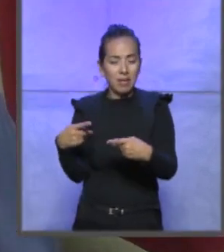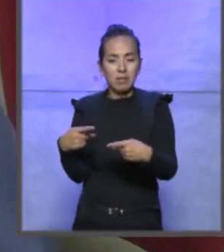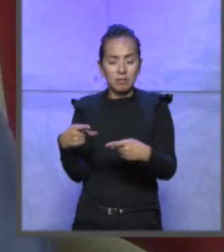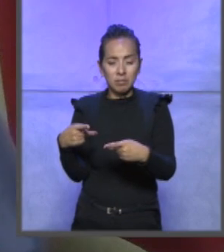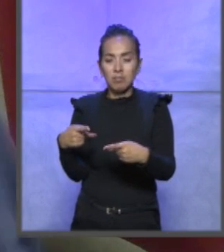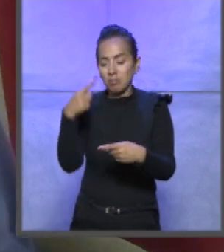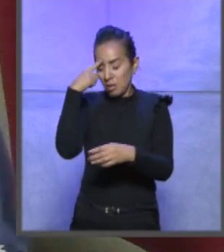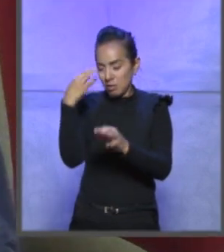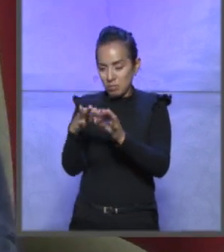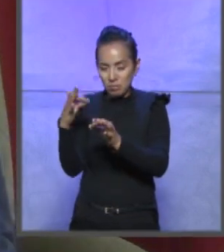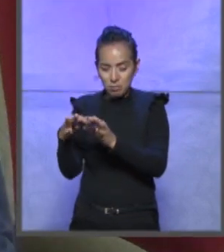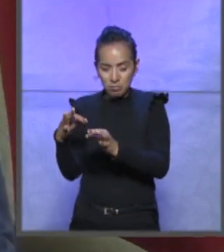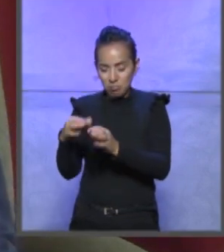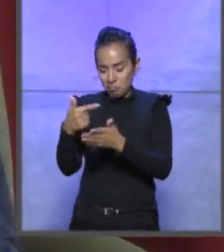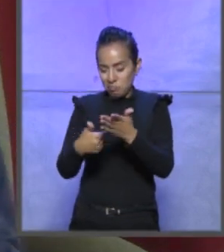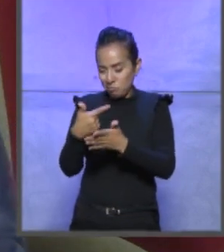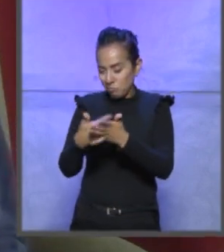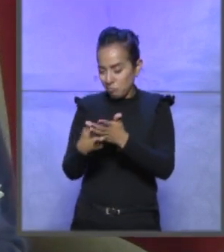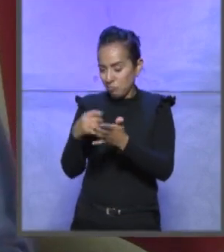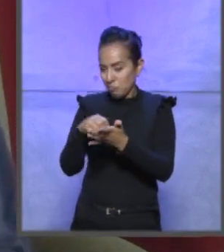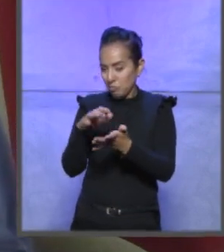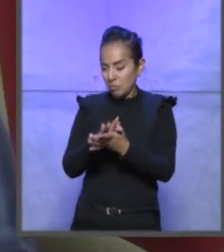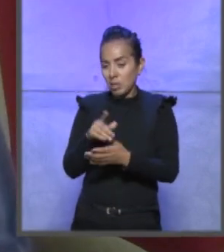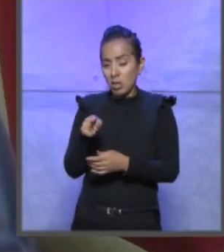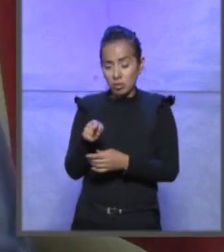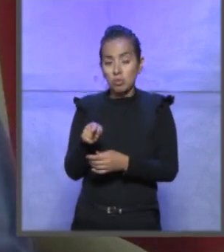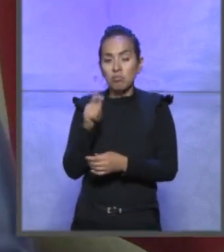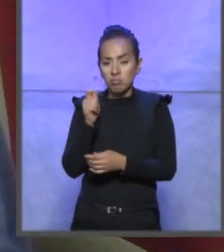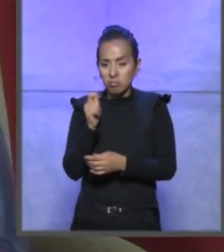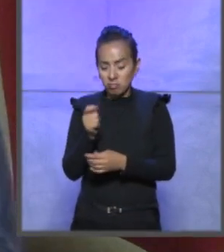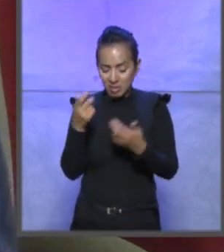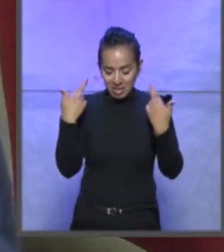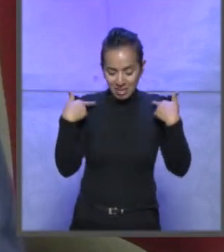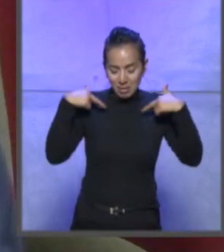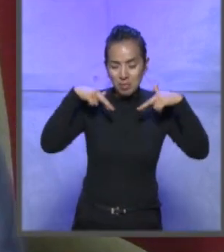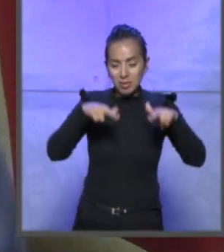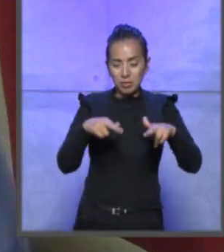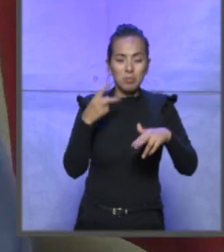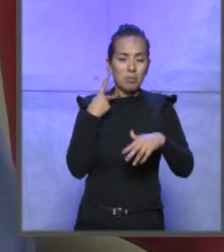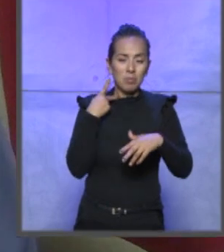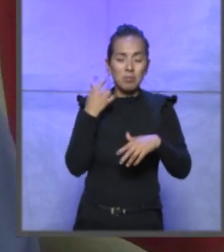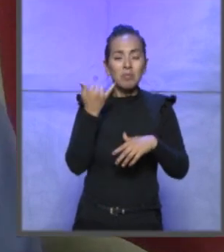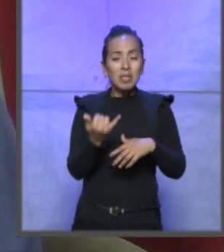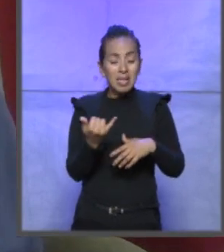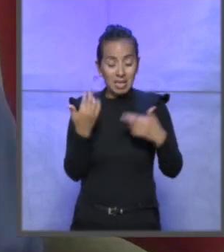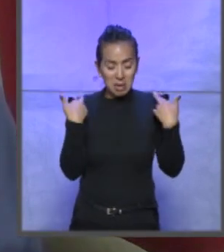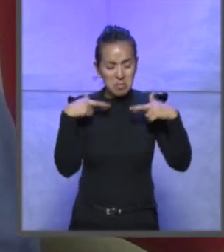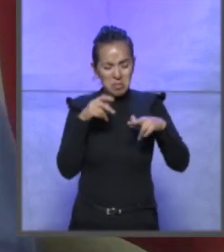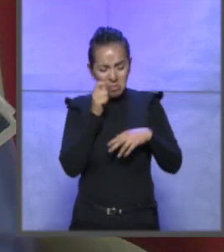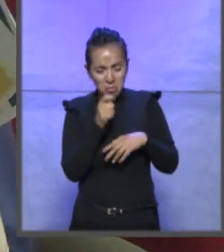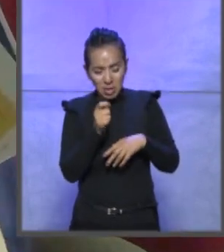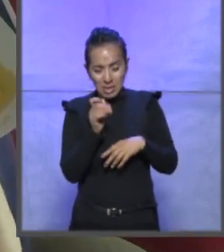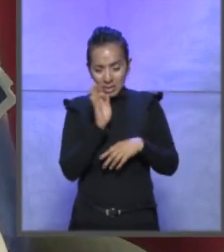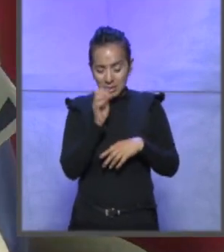vulnerabilidad del cumplimiento de las agendas. Porque se trata de eso, de la representación política, y la representación